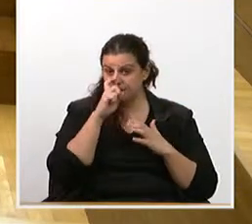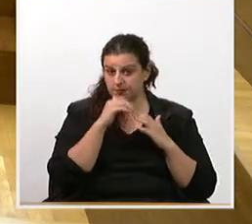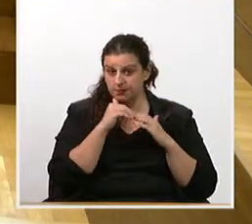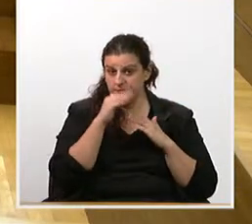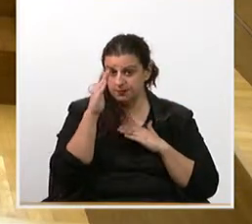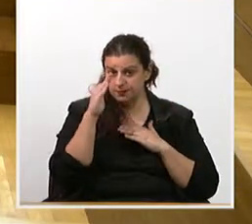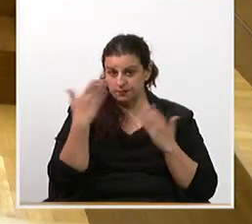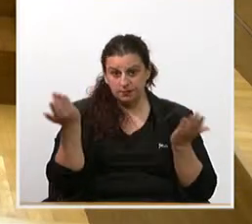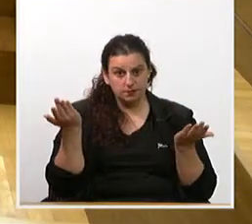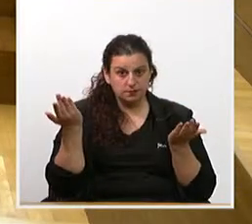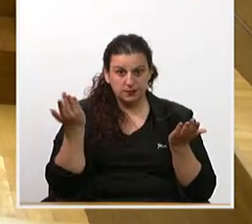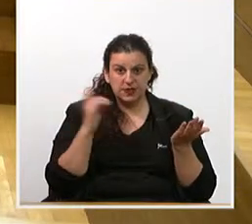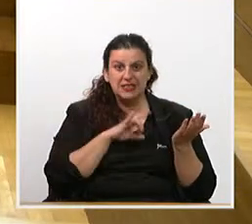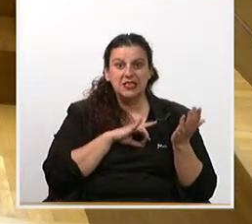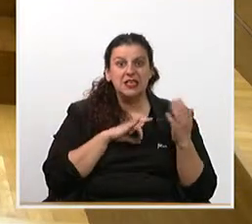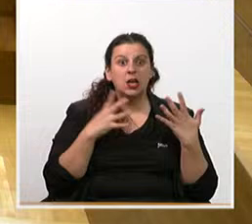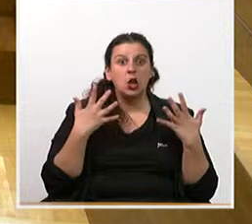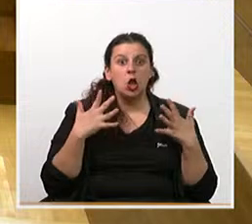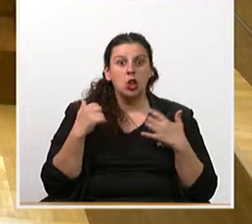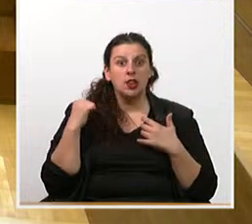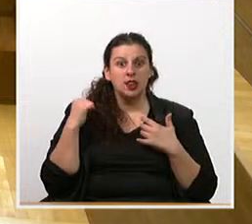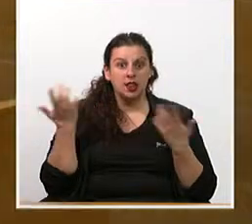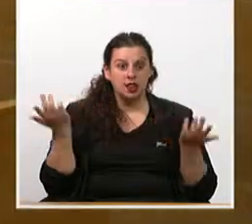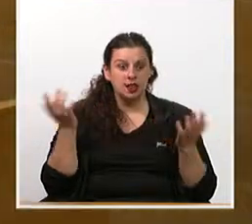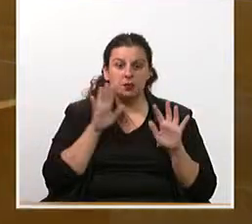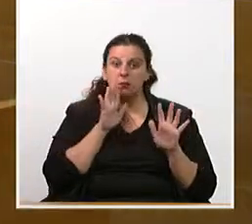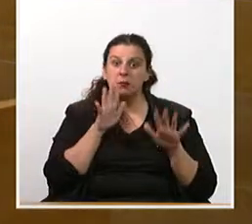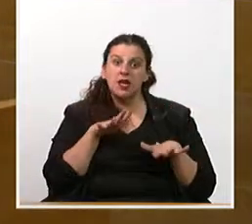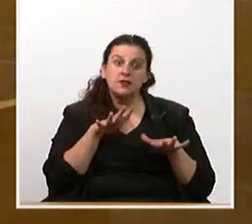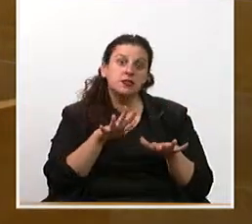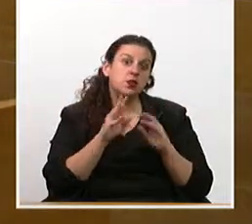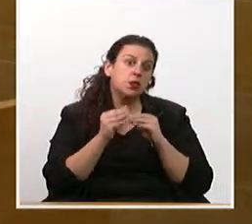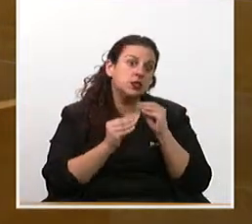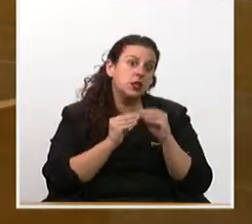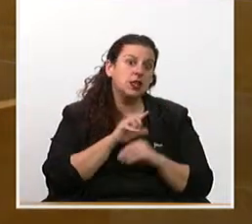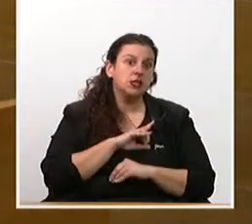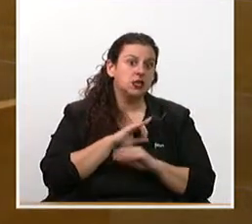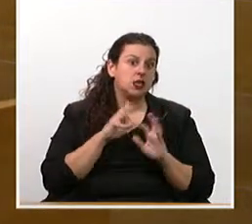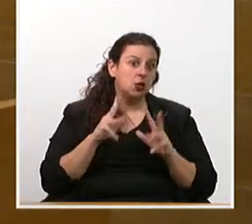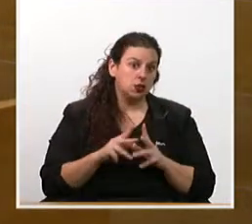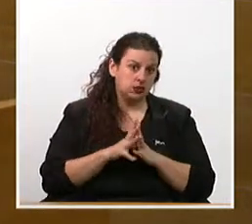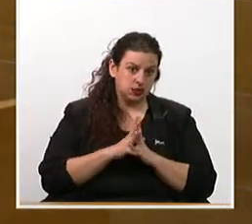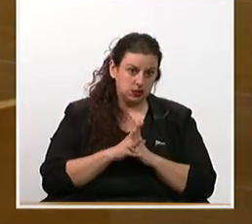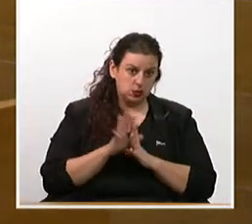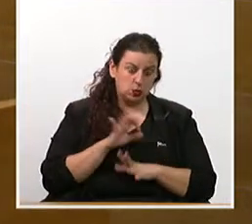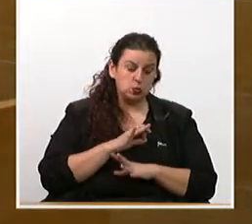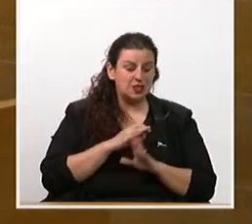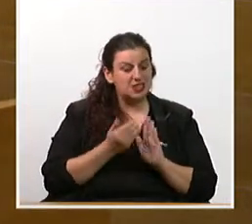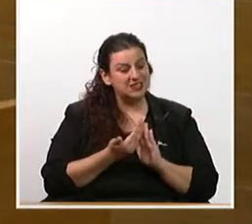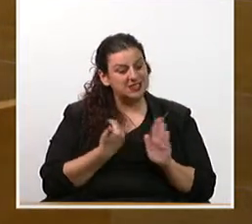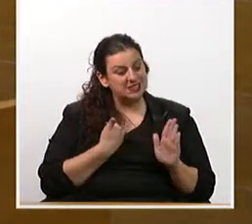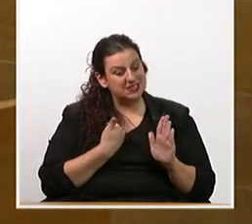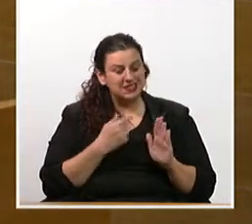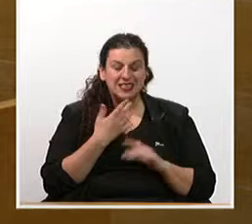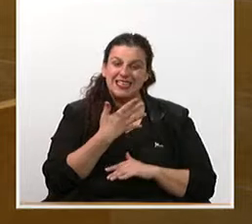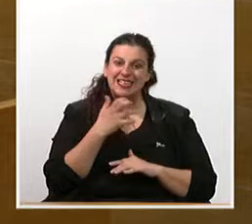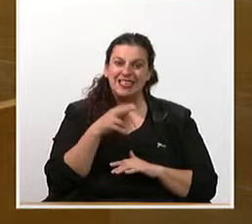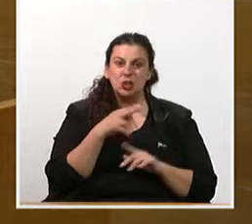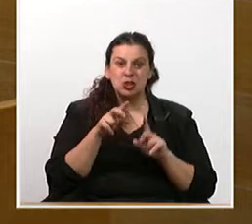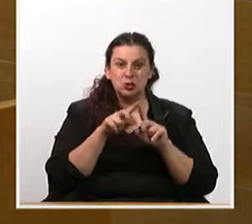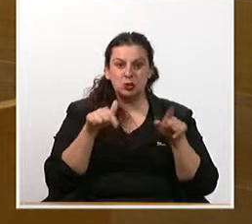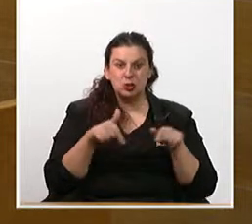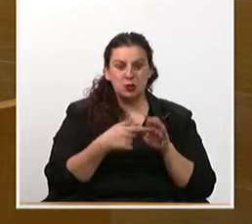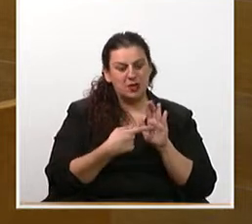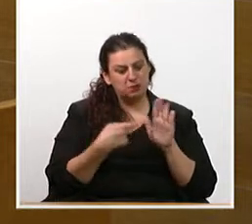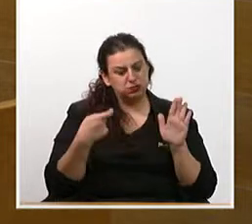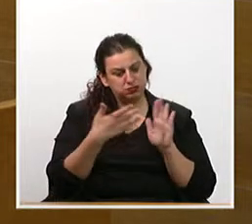estaban los sindicatos en ese momento Cuántas manifestaciones hicieron los sindicatos cuando usted les quitaron 500 de de los